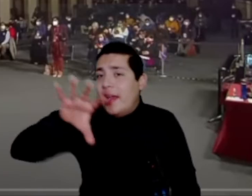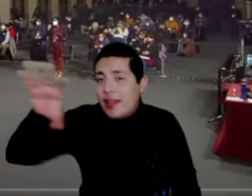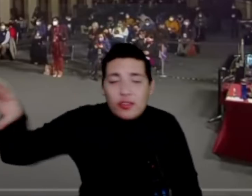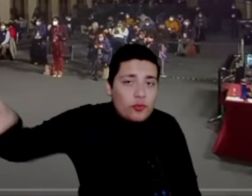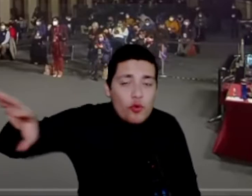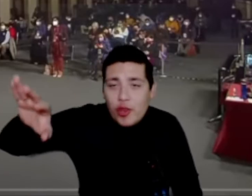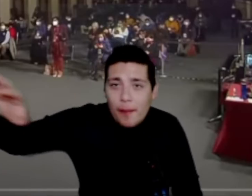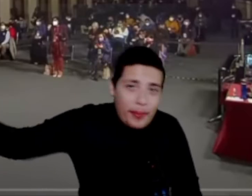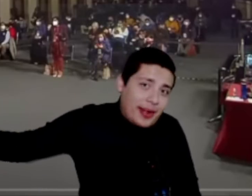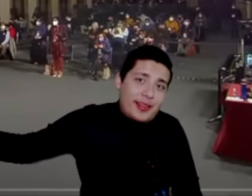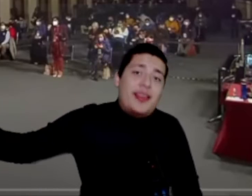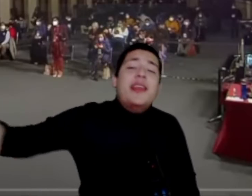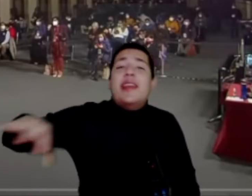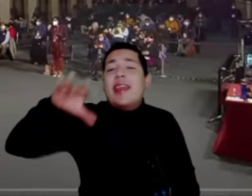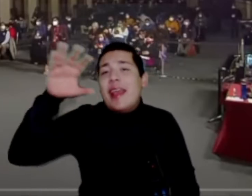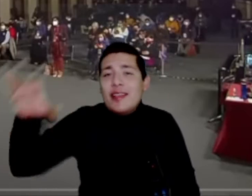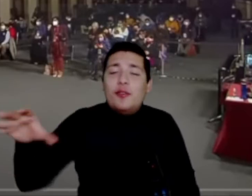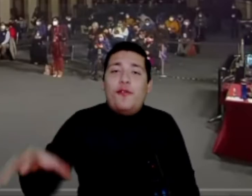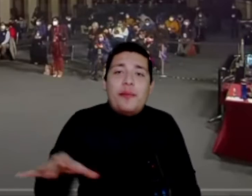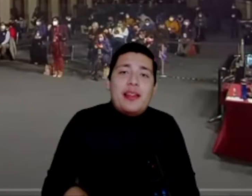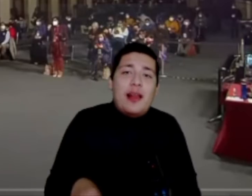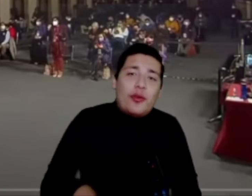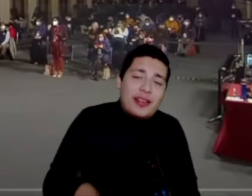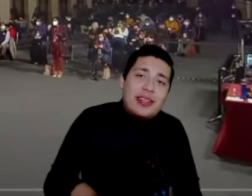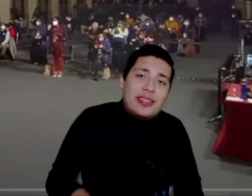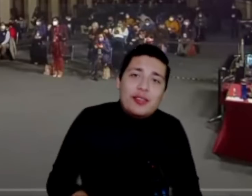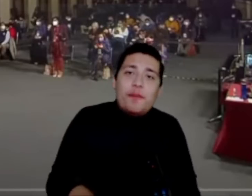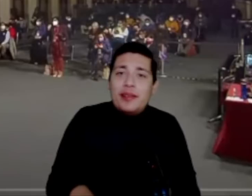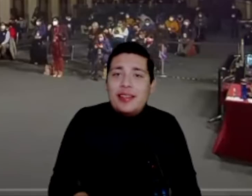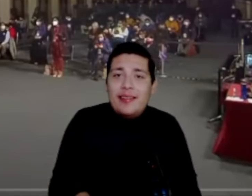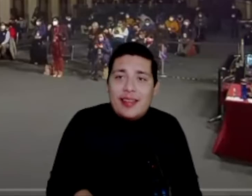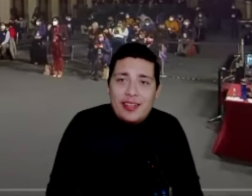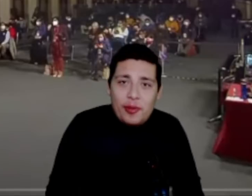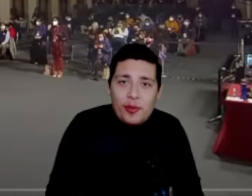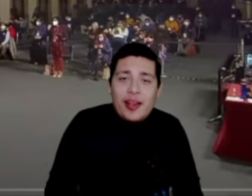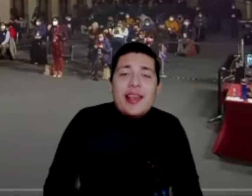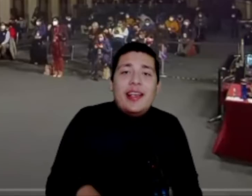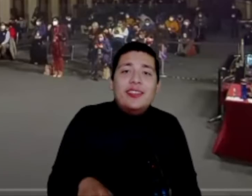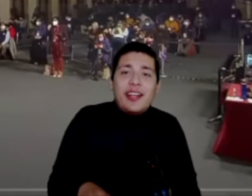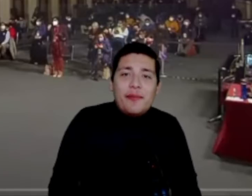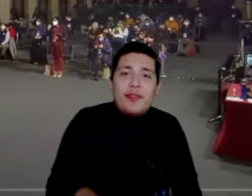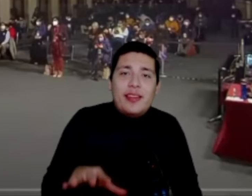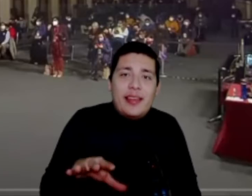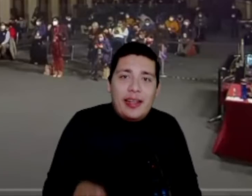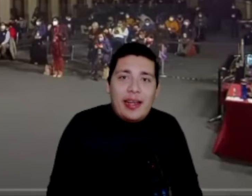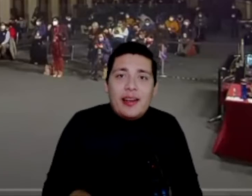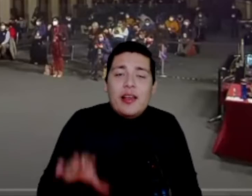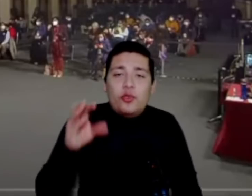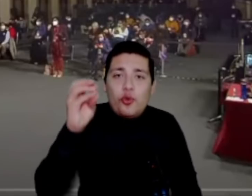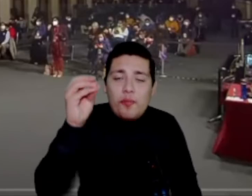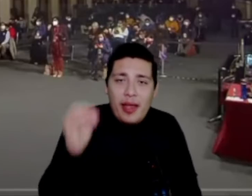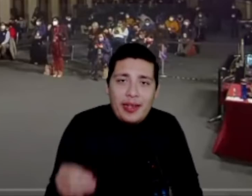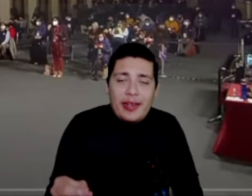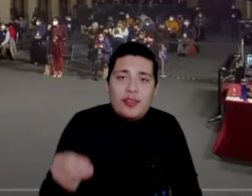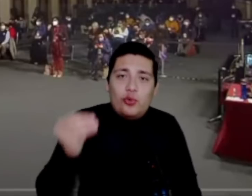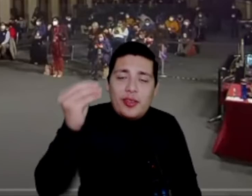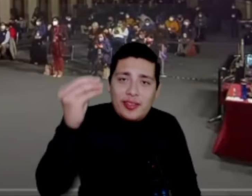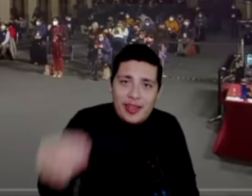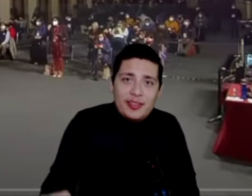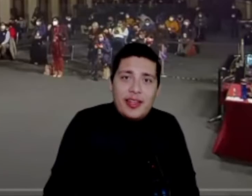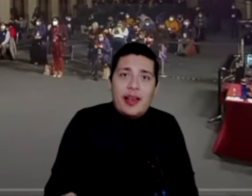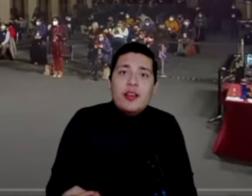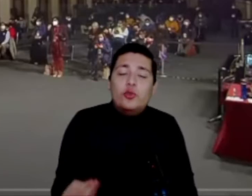eso ya es muy aparte, y esto, familia, lo que está haciendo el presidente Andrés Manuel es realmente dejar su imagen,